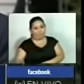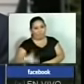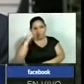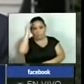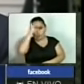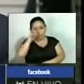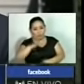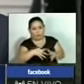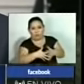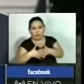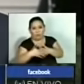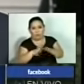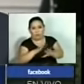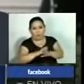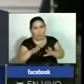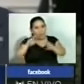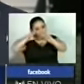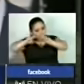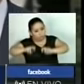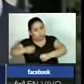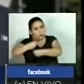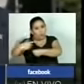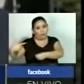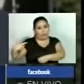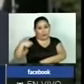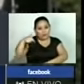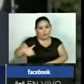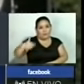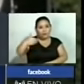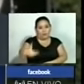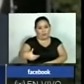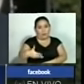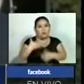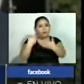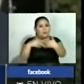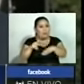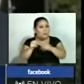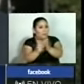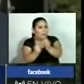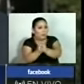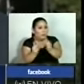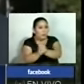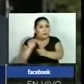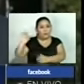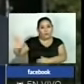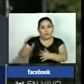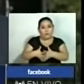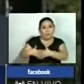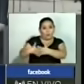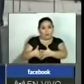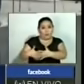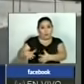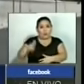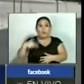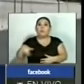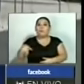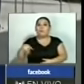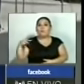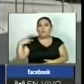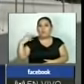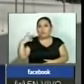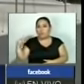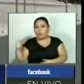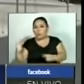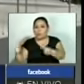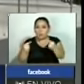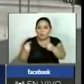su país se dote de una vacuna antes de que termine el año. La primera consecuencia de la actitud de Washington podría ser que se acentúe la rivalidad